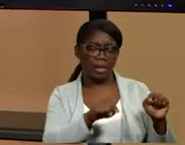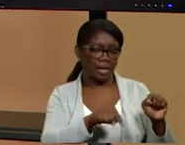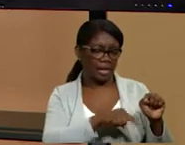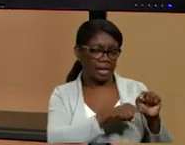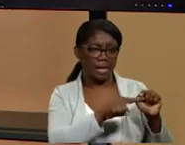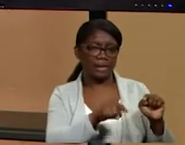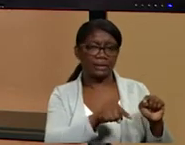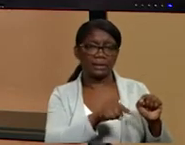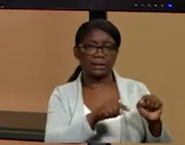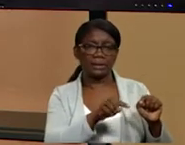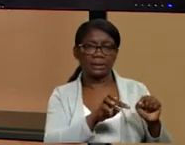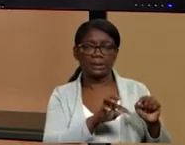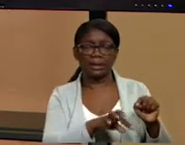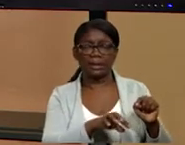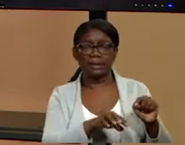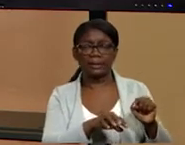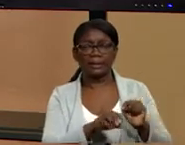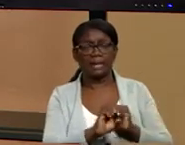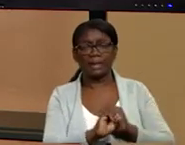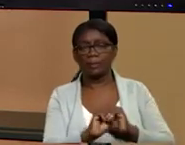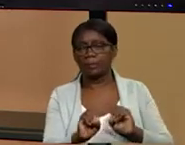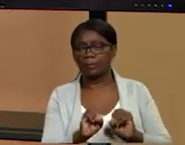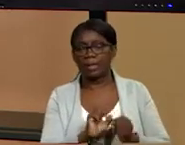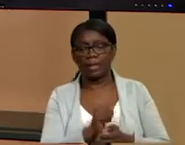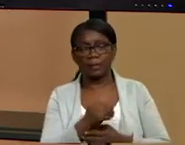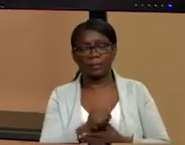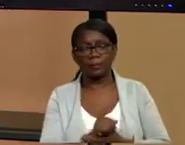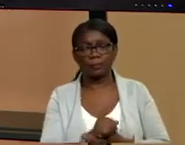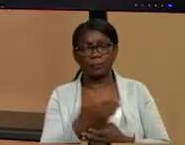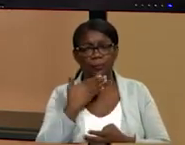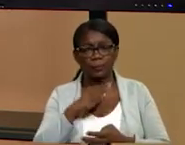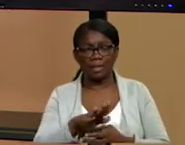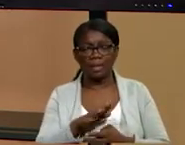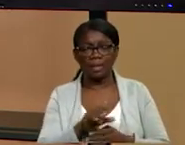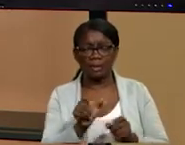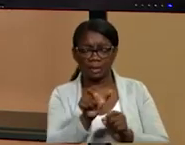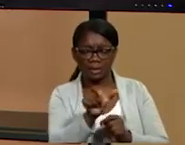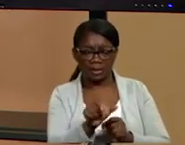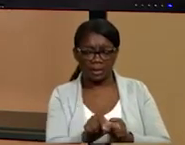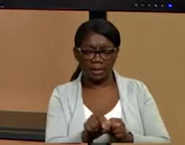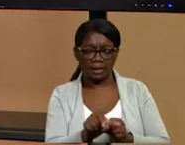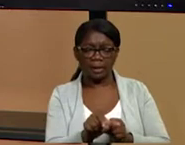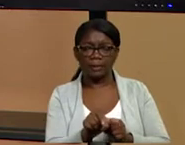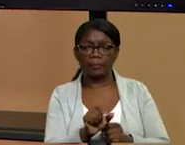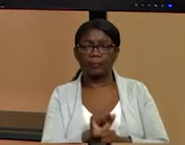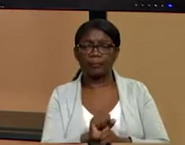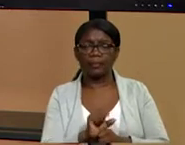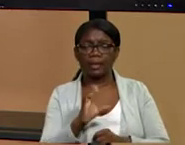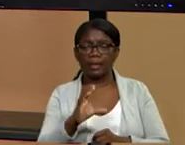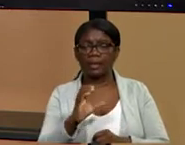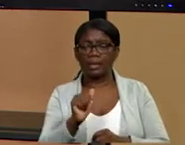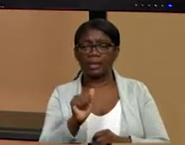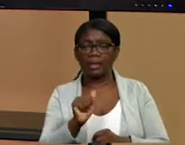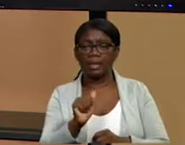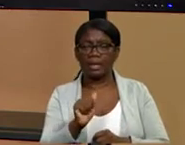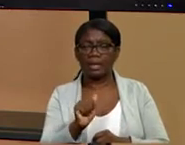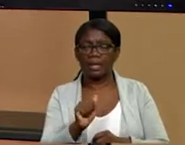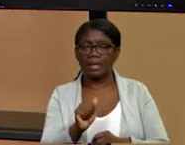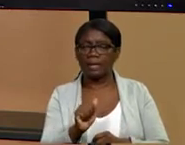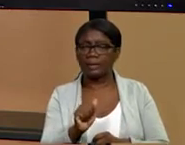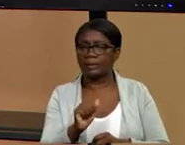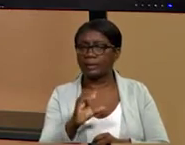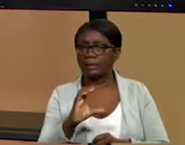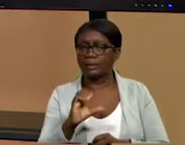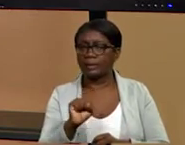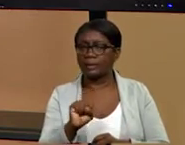transistor está en corto. En el caso de los capacitores también podemos medirle continuidad. Sabemos de que las